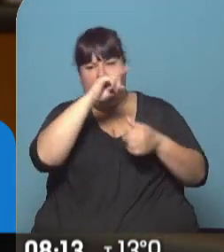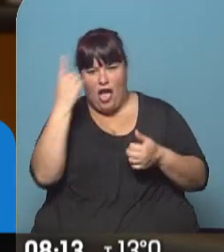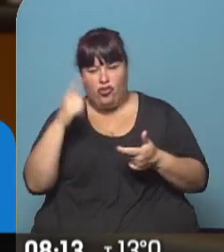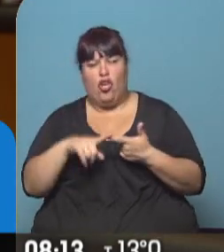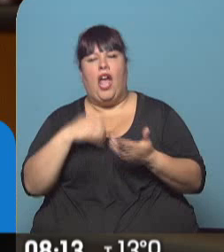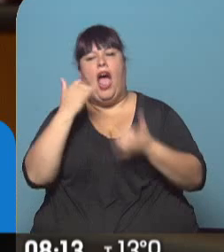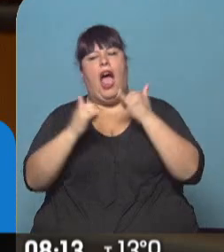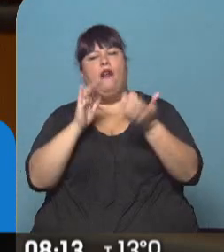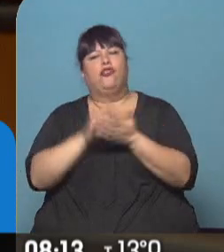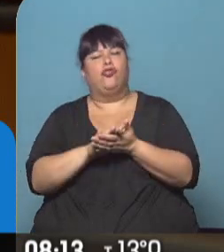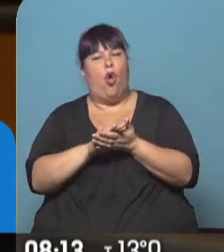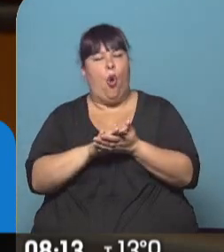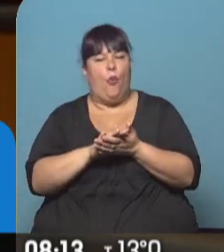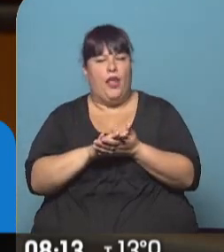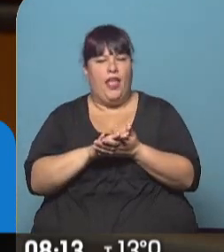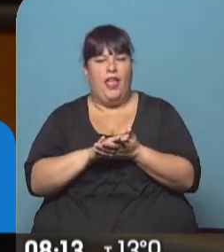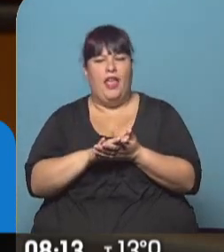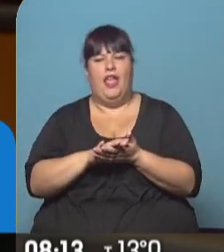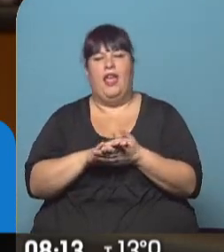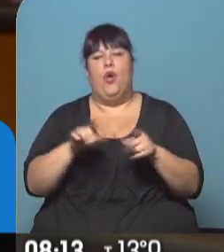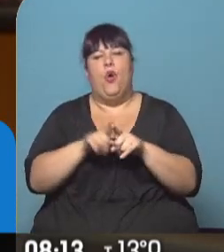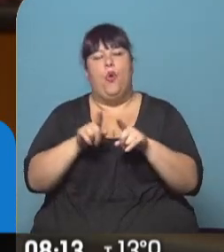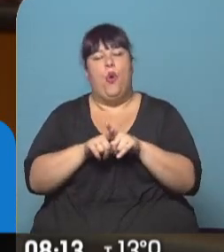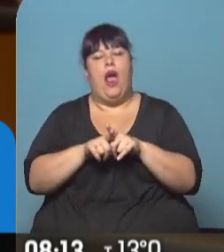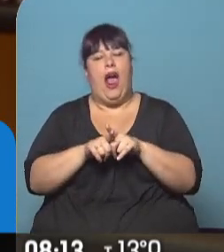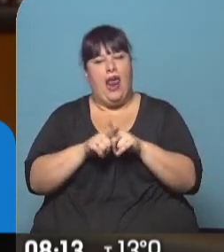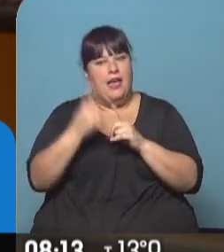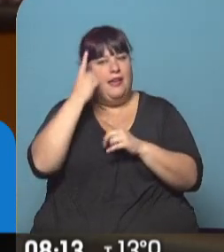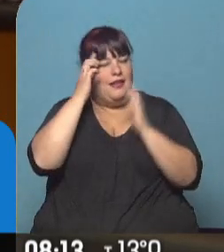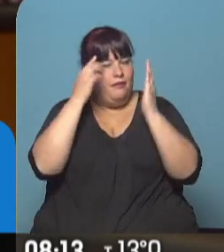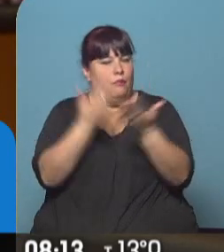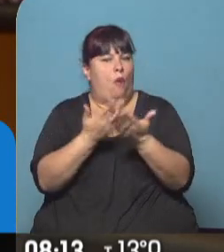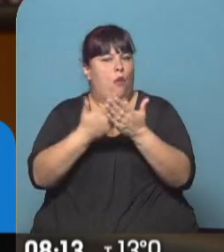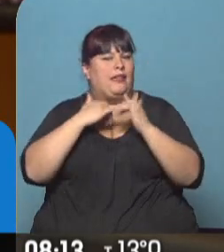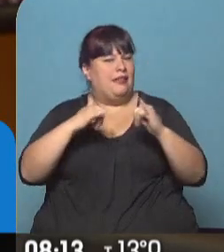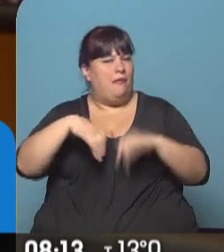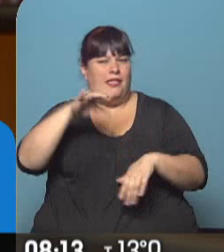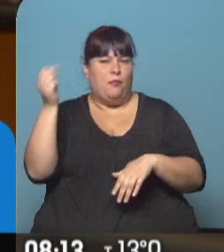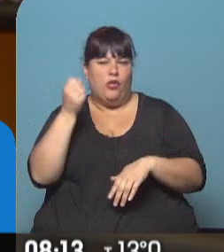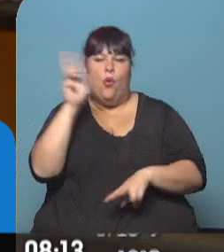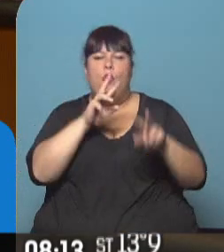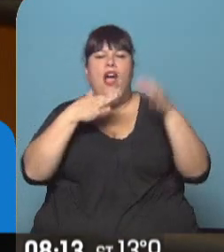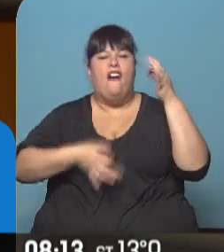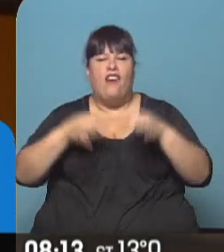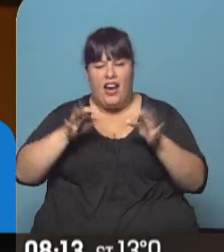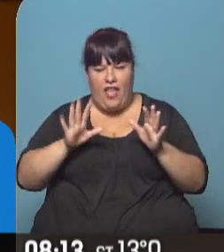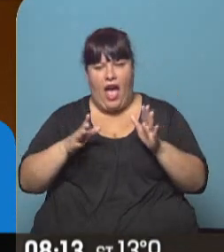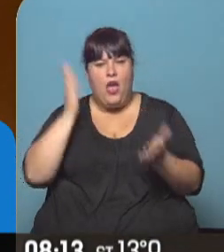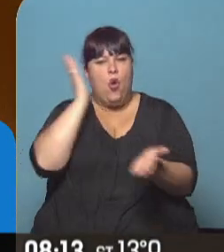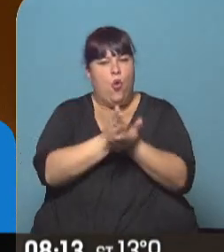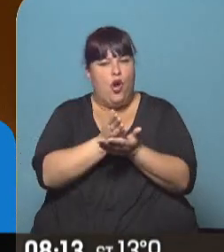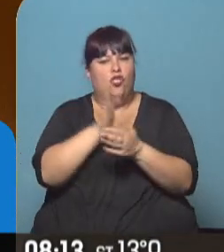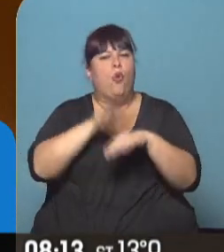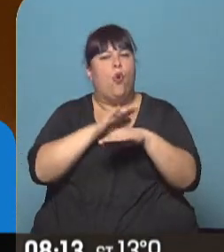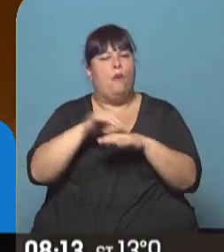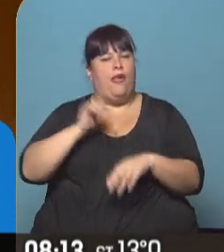hablaba como una de sus principales propuestas de campaña la búsqueda de la verdad y el juzgamiento los